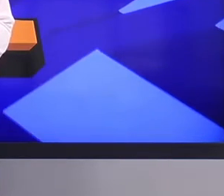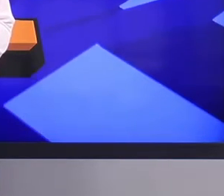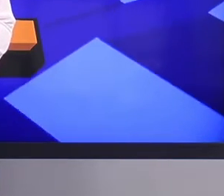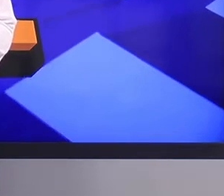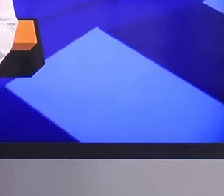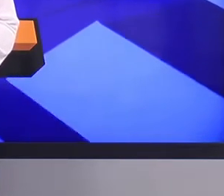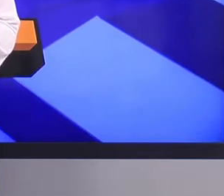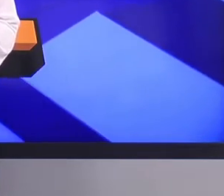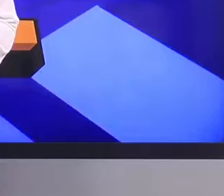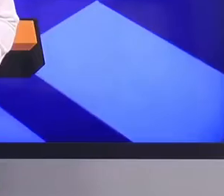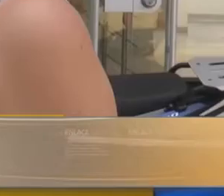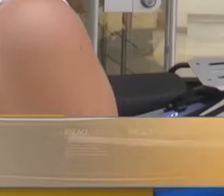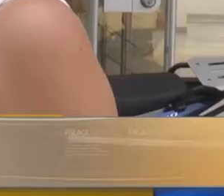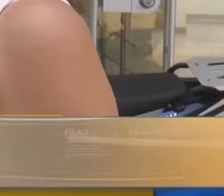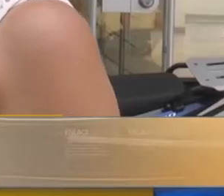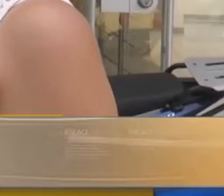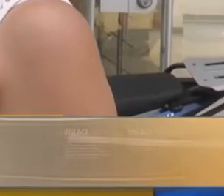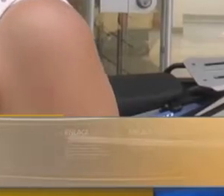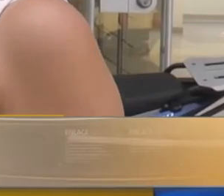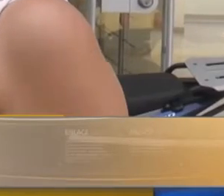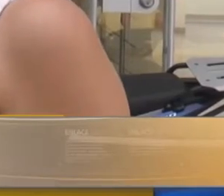Noticias.